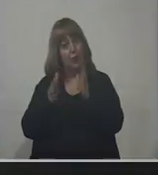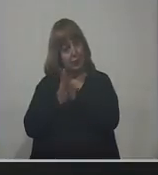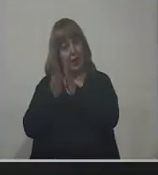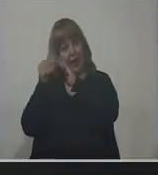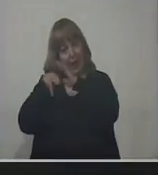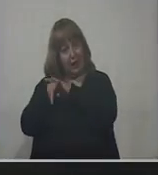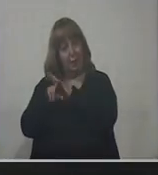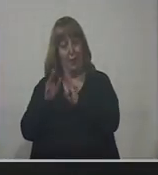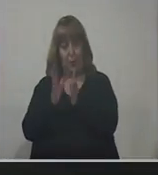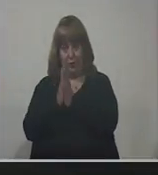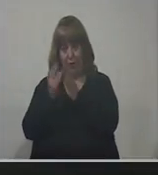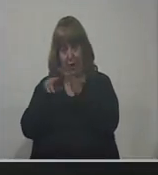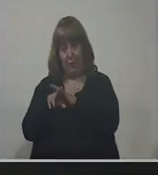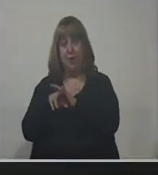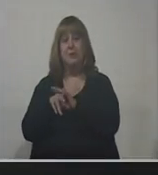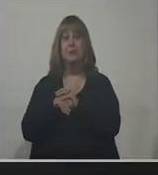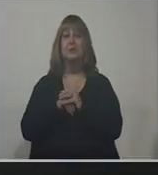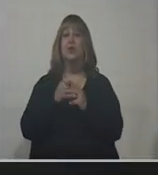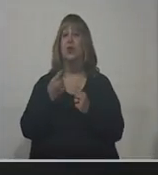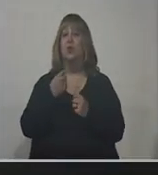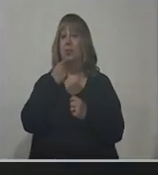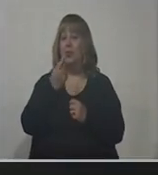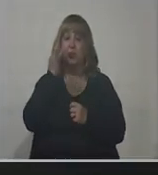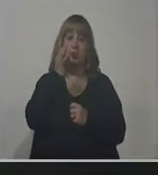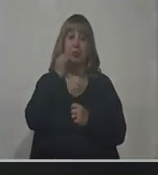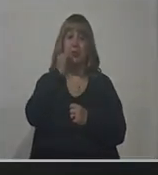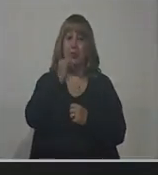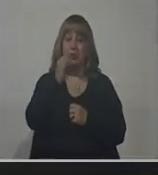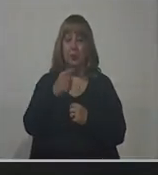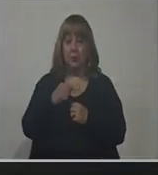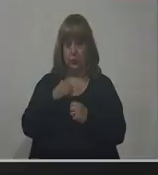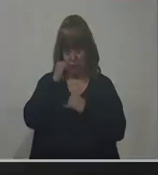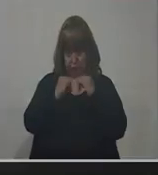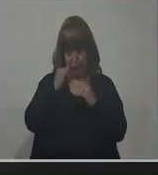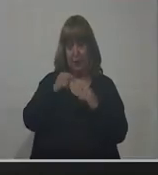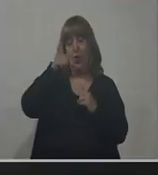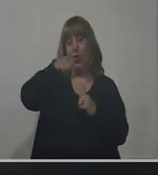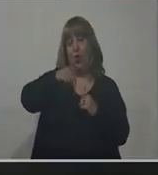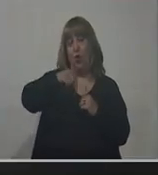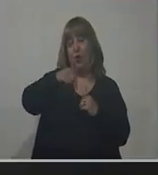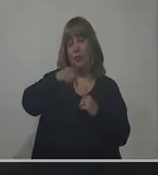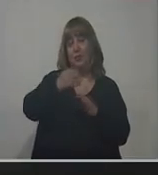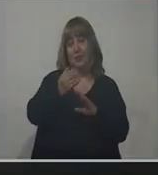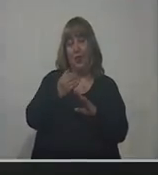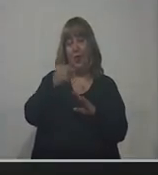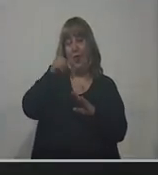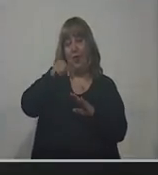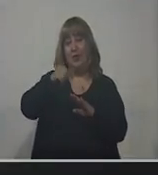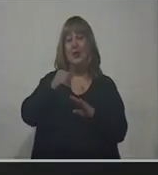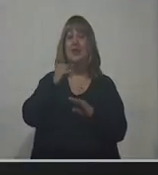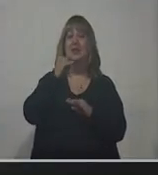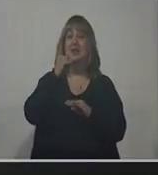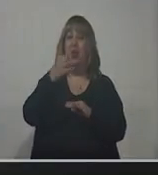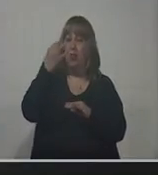A la cama. A la camita, ¿eh? Pronóstico extendido, entonces, ¿cómo quedaría? Para el día de hoy anticipa tiempo despejado,